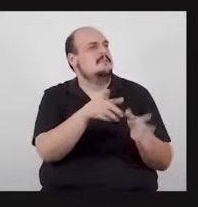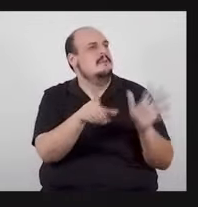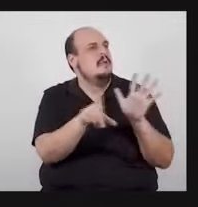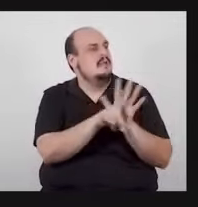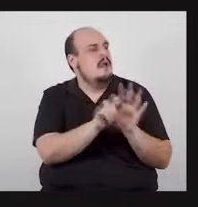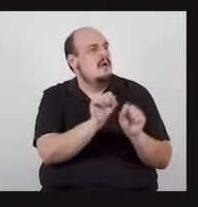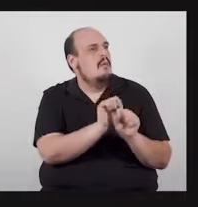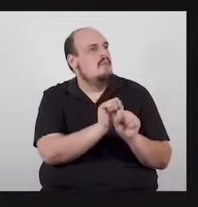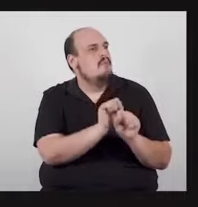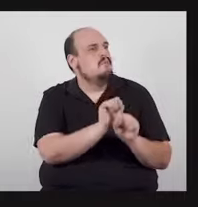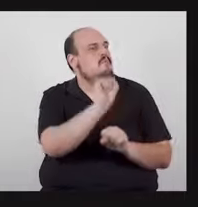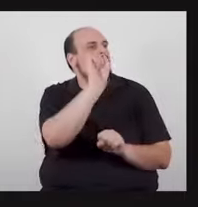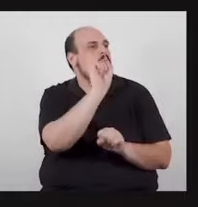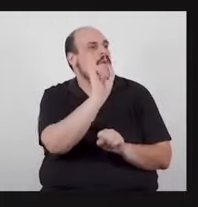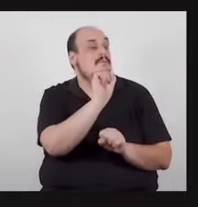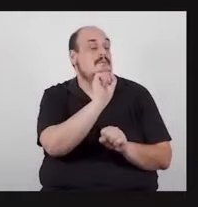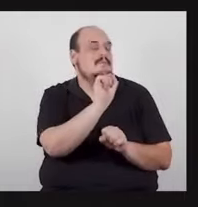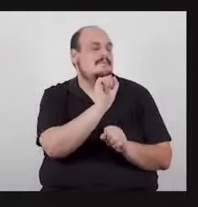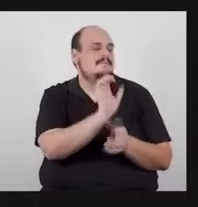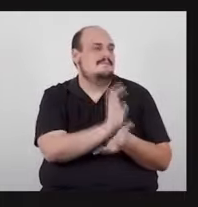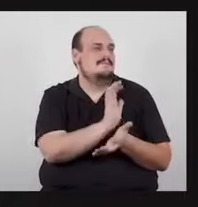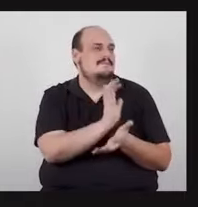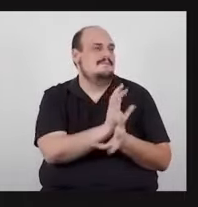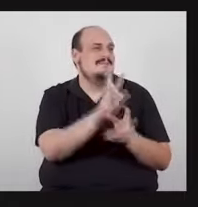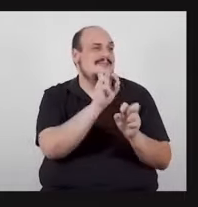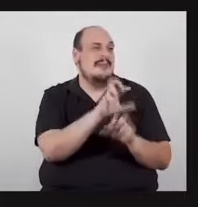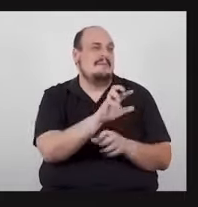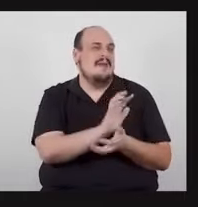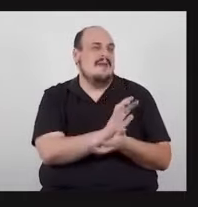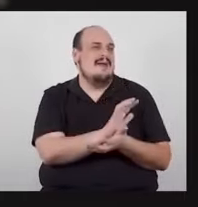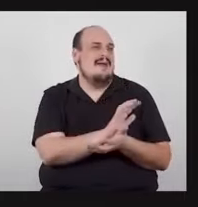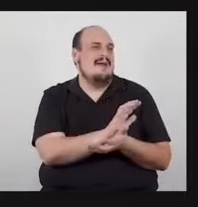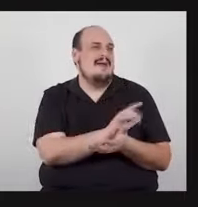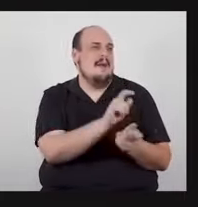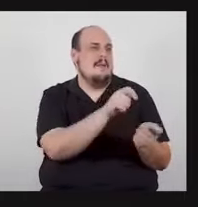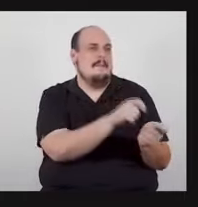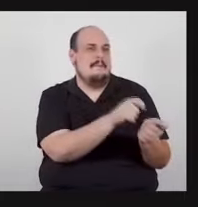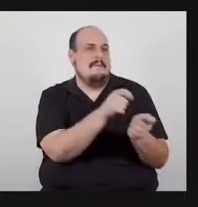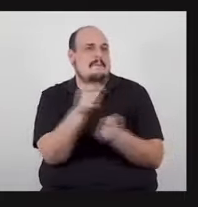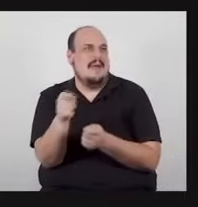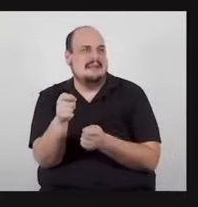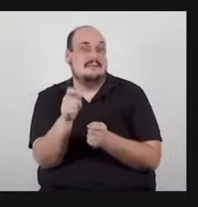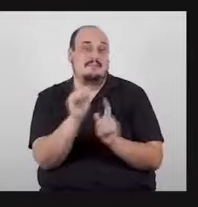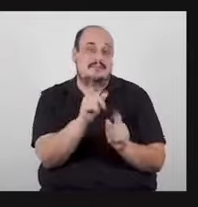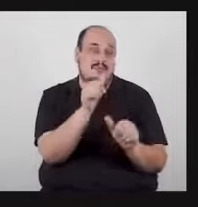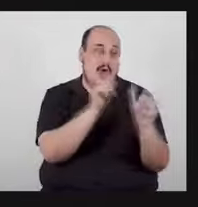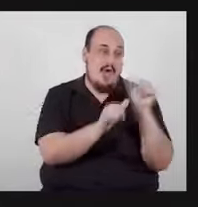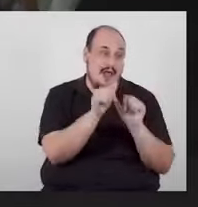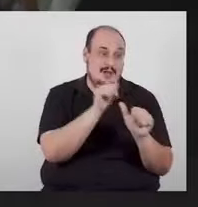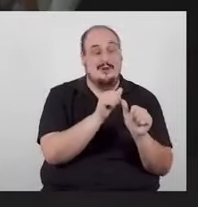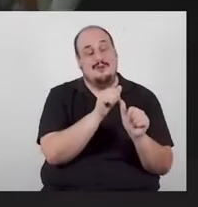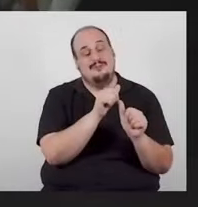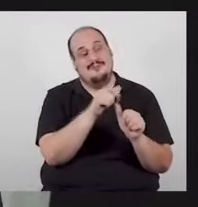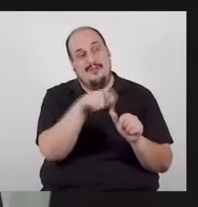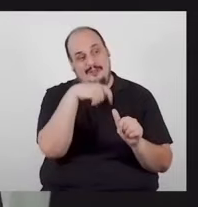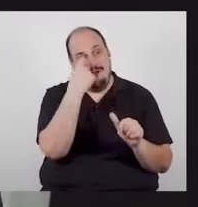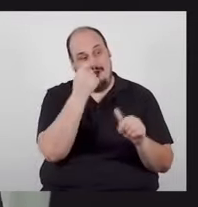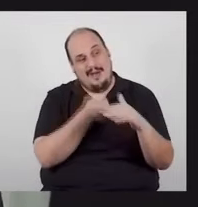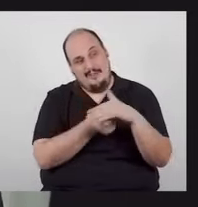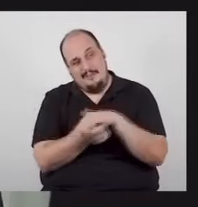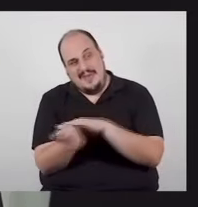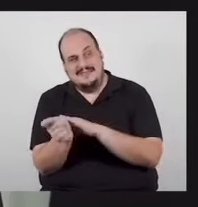pase de... Mirá, pase. Justo hablando de la palabra pase, cuando hablamos de drogas y de alcohol. Pase Pase cero. ¿Qué fue